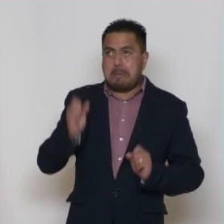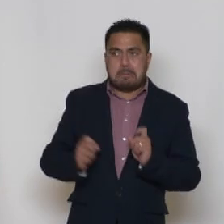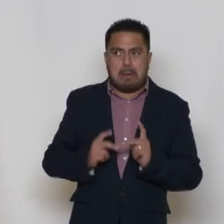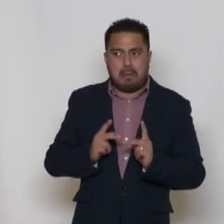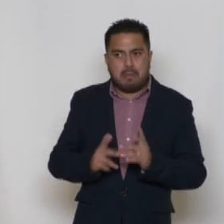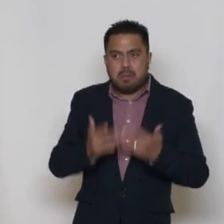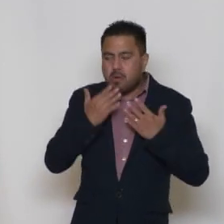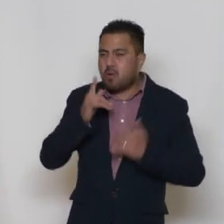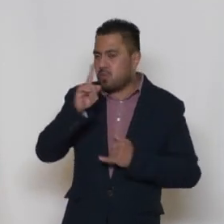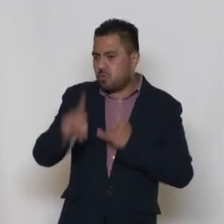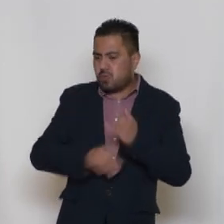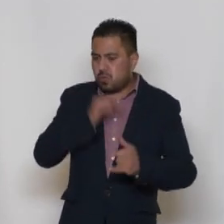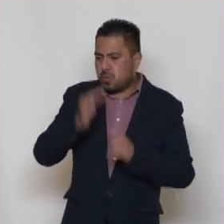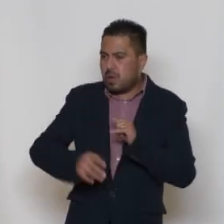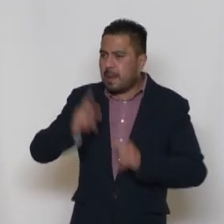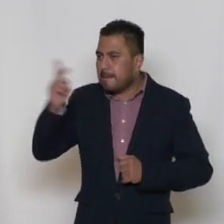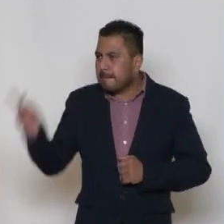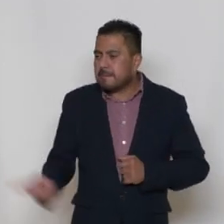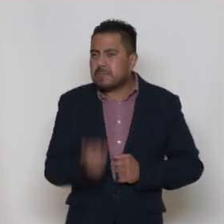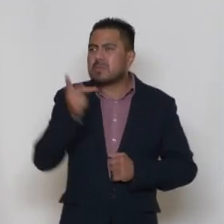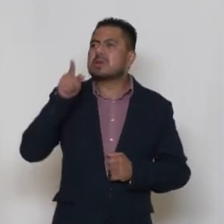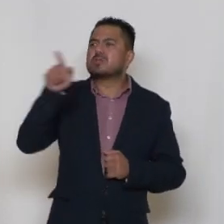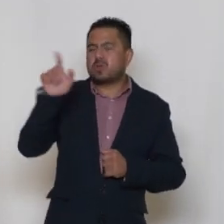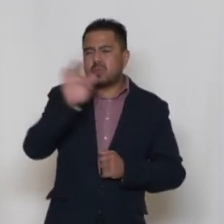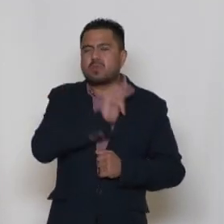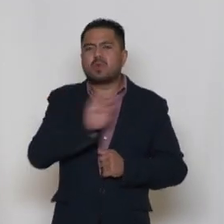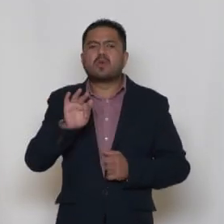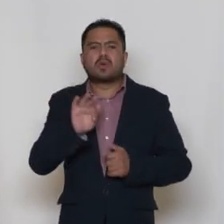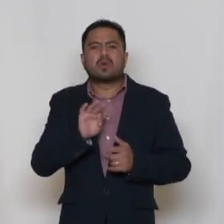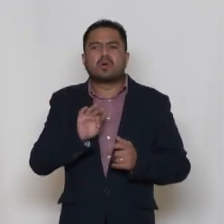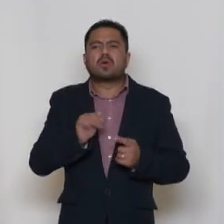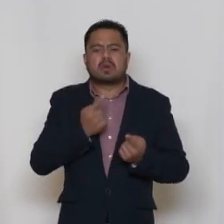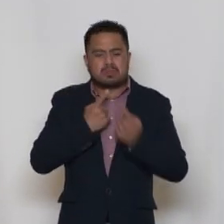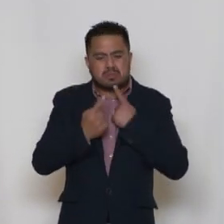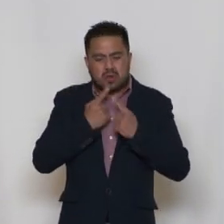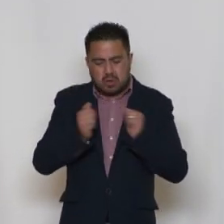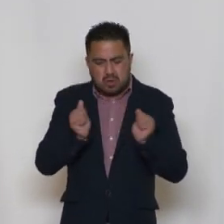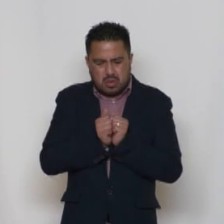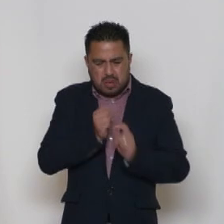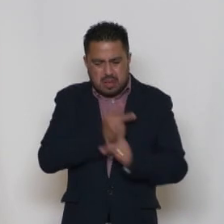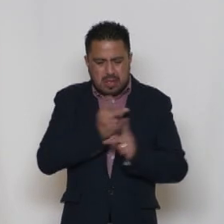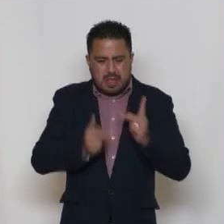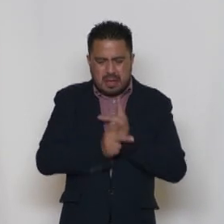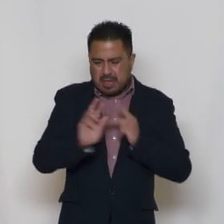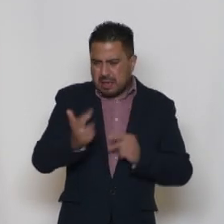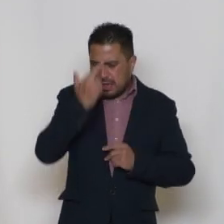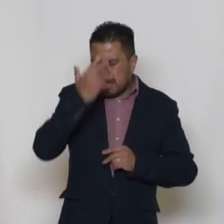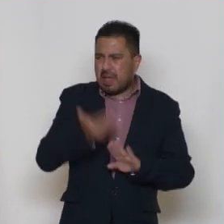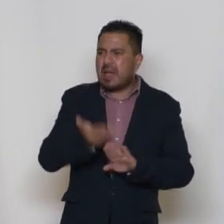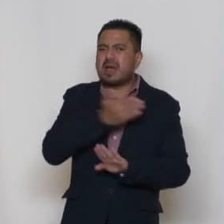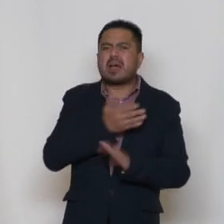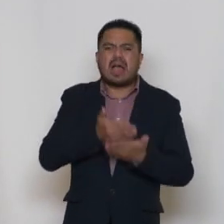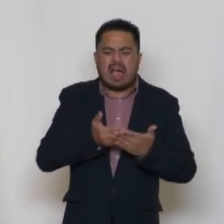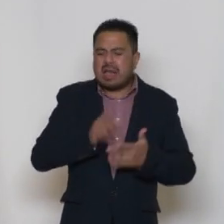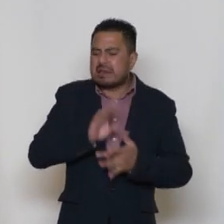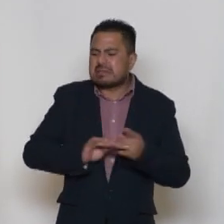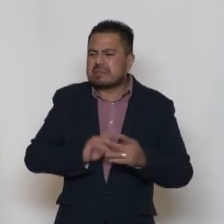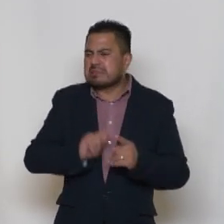Perfecto. Última pregunta, Andrea. Si pudieras hablar contigo cuando tú estabas en el bachillerato, ¿qué le dirías actualmente?